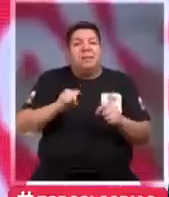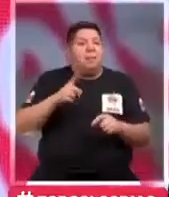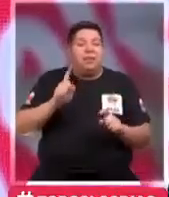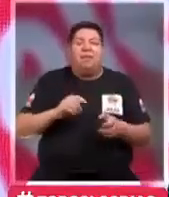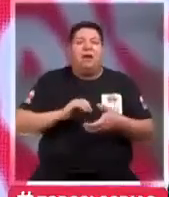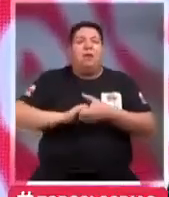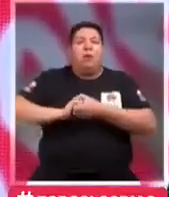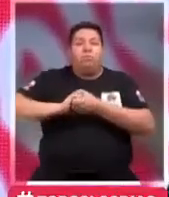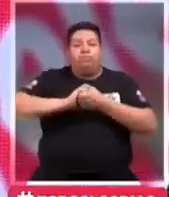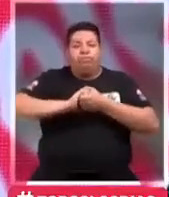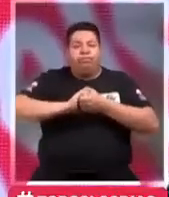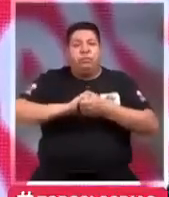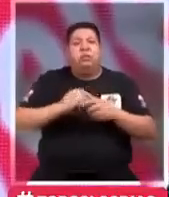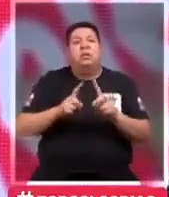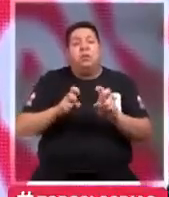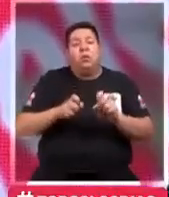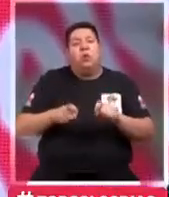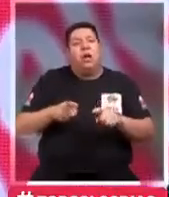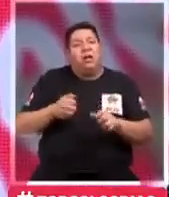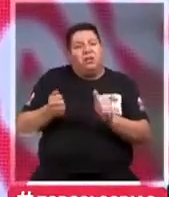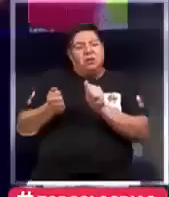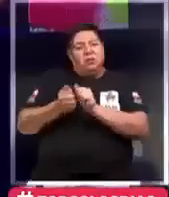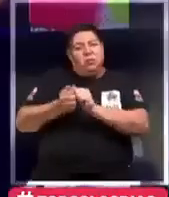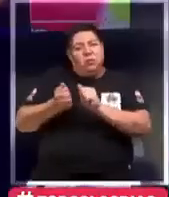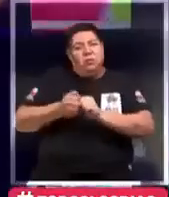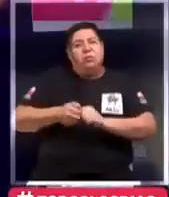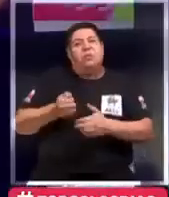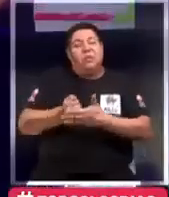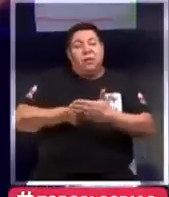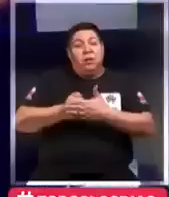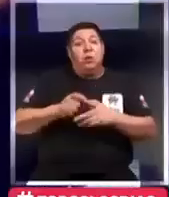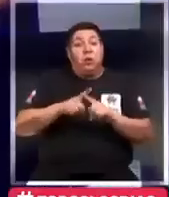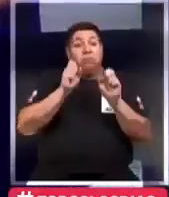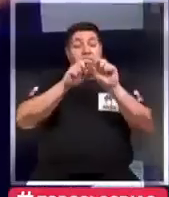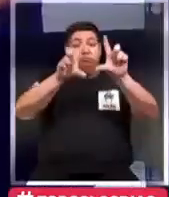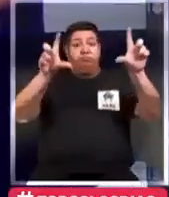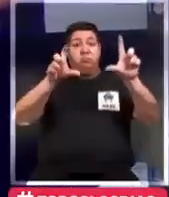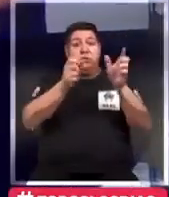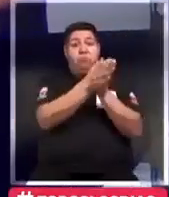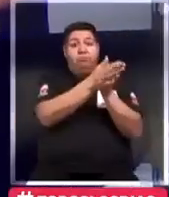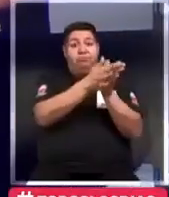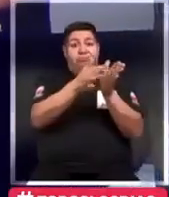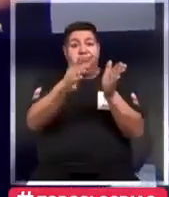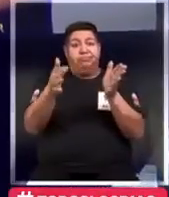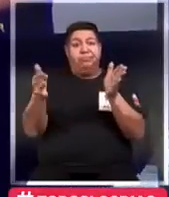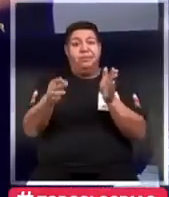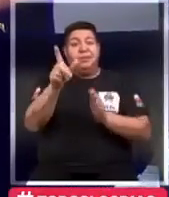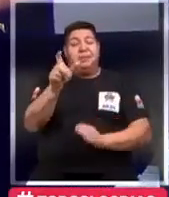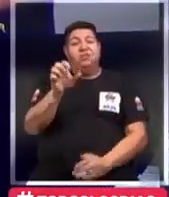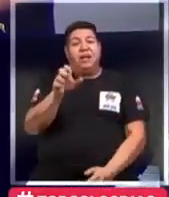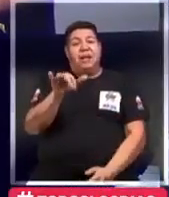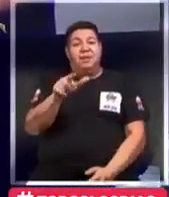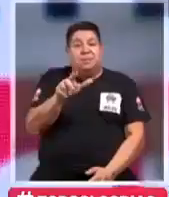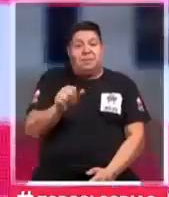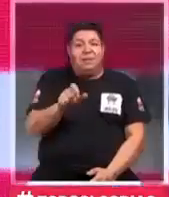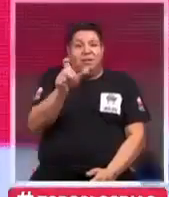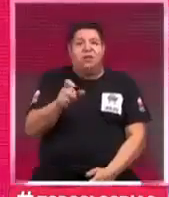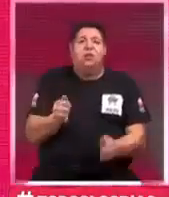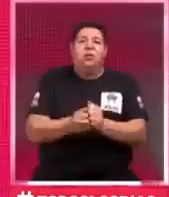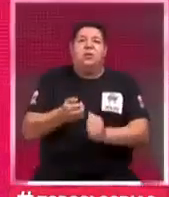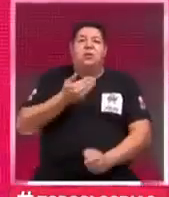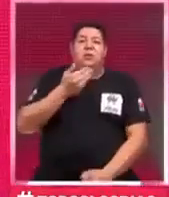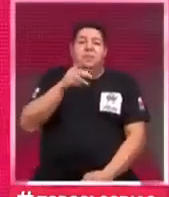no solamente los momentos difíciles. Mientras veíamos el reportaje, estamos aquí con Emilia, con Andrea Huenchur, su